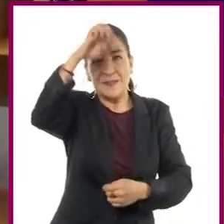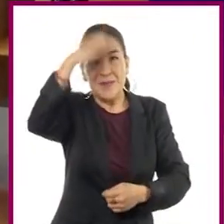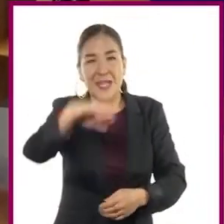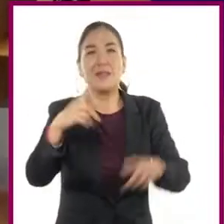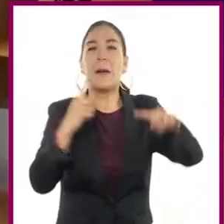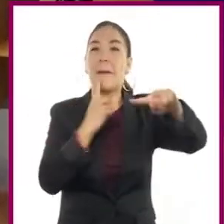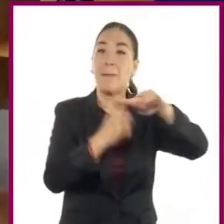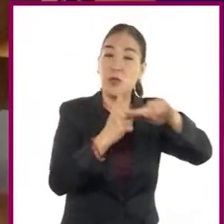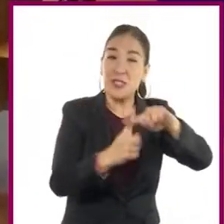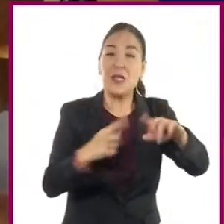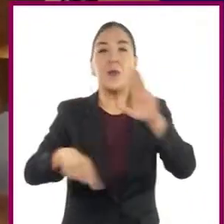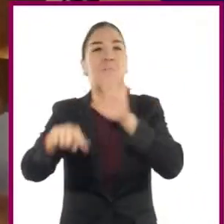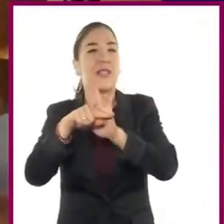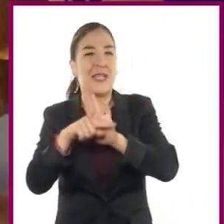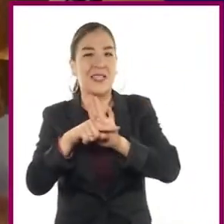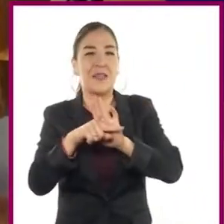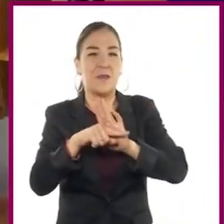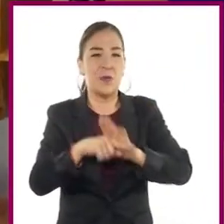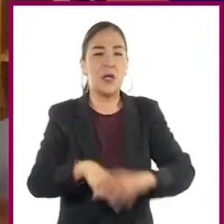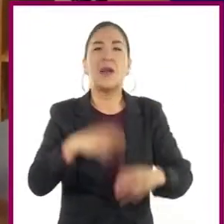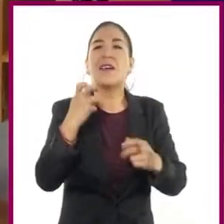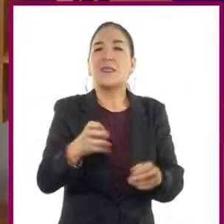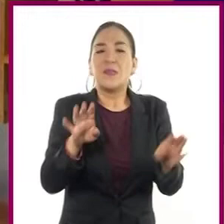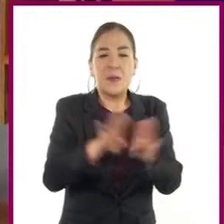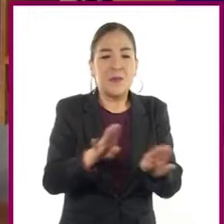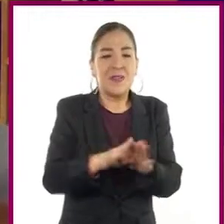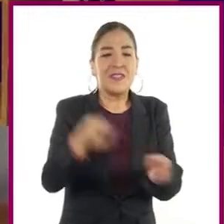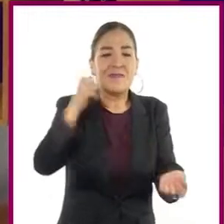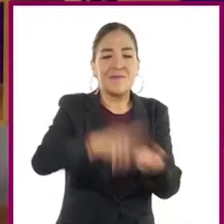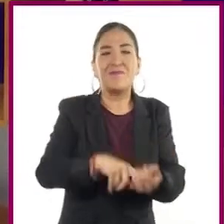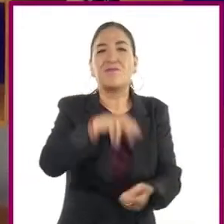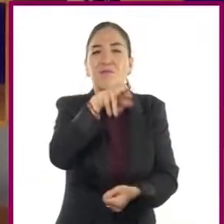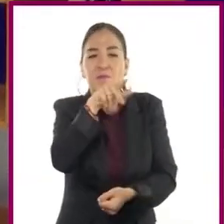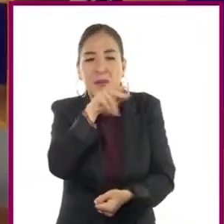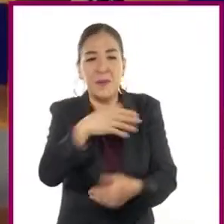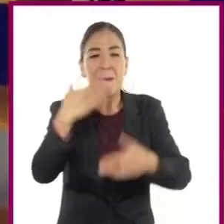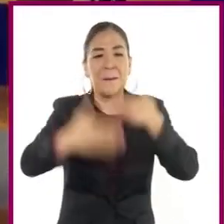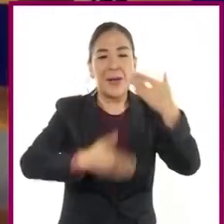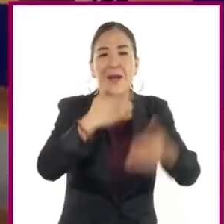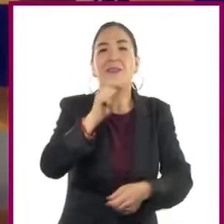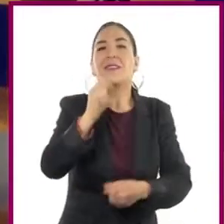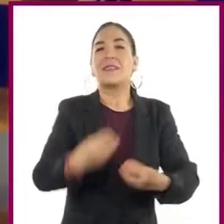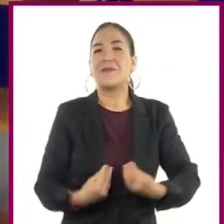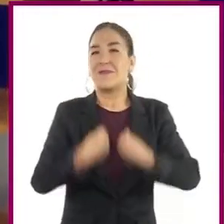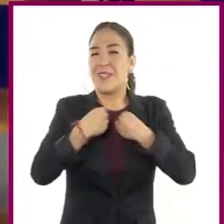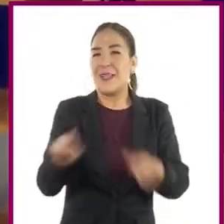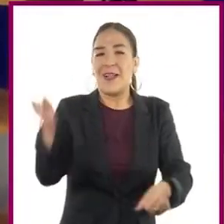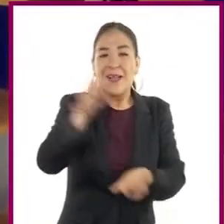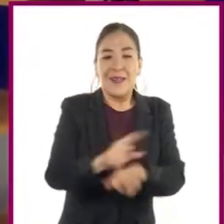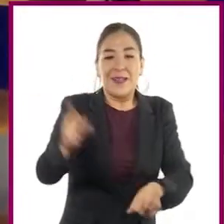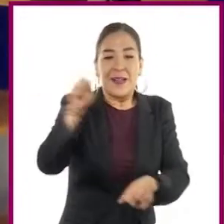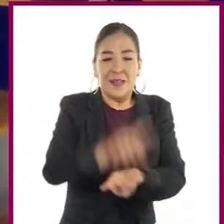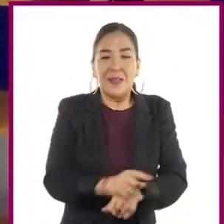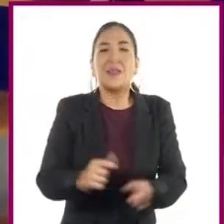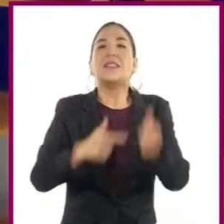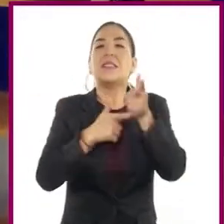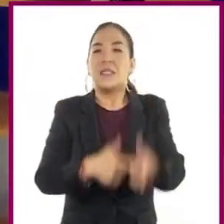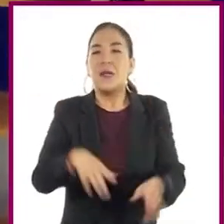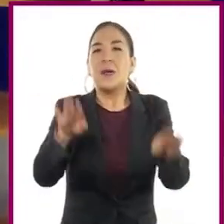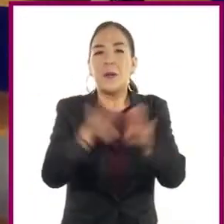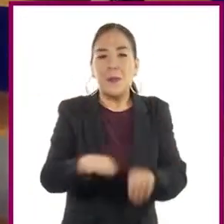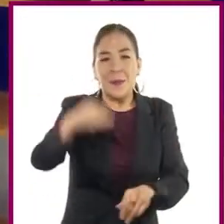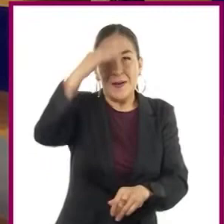positivos, negativos, un cúmulo de preocupaciones que surgen de la vida cotidiana y que nos mantienen